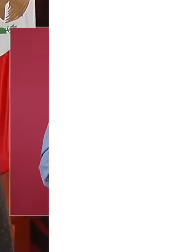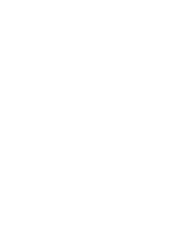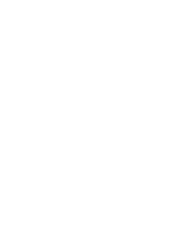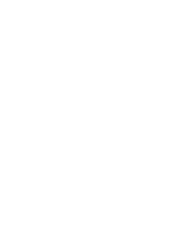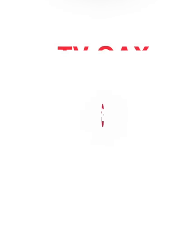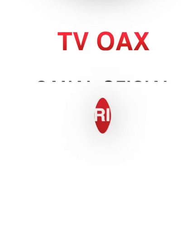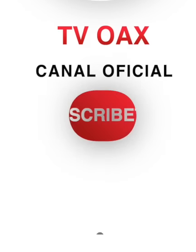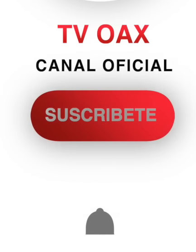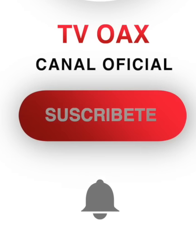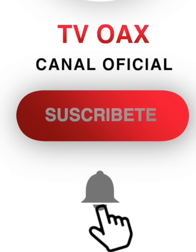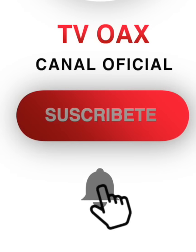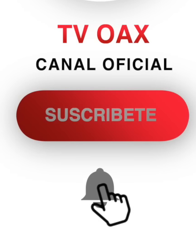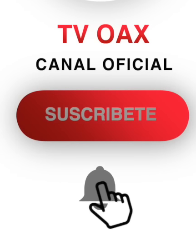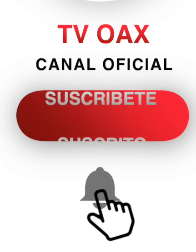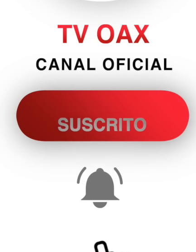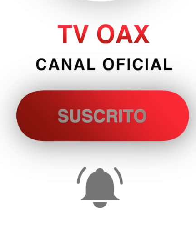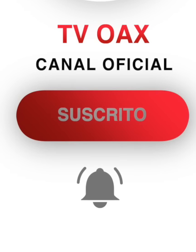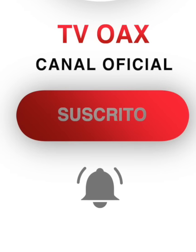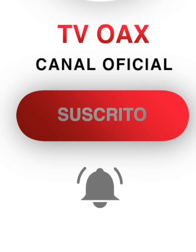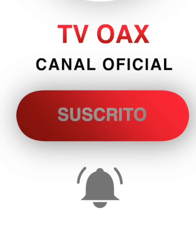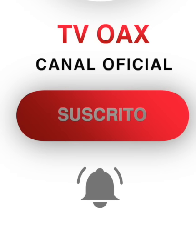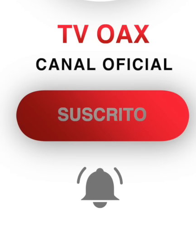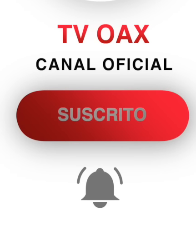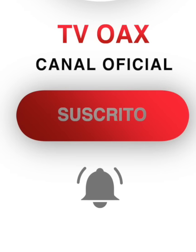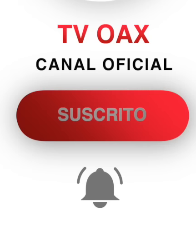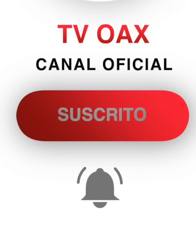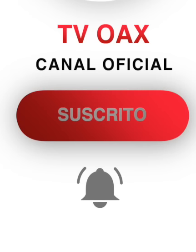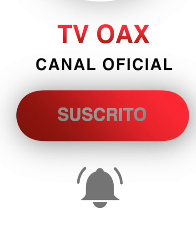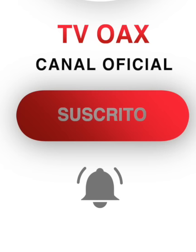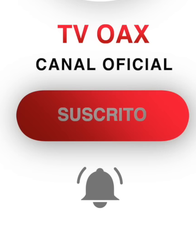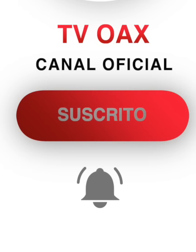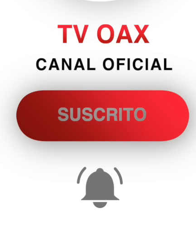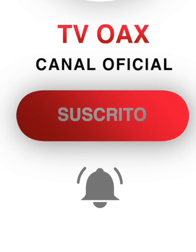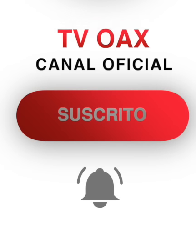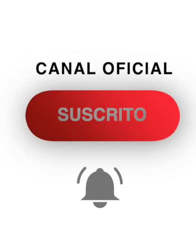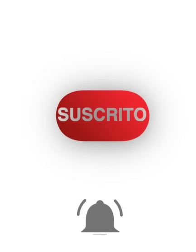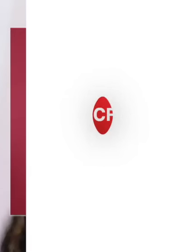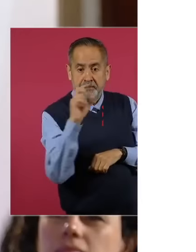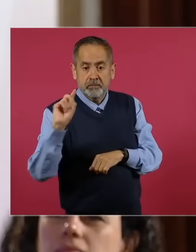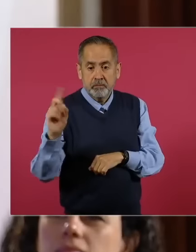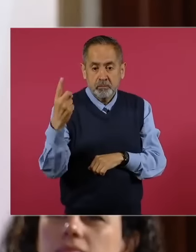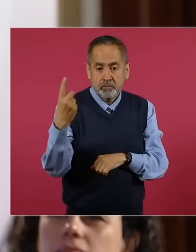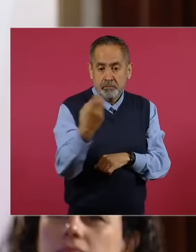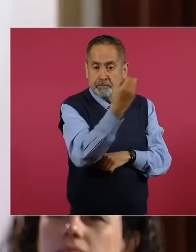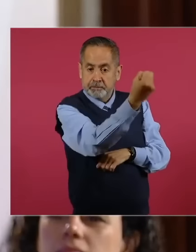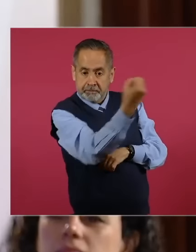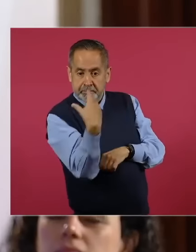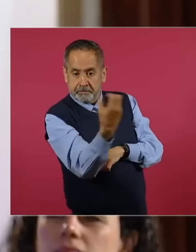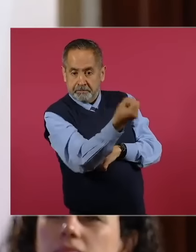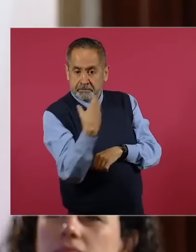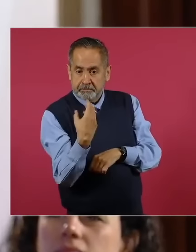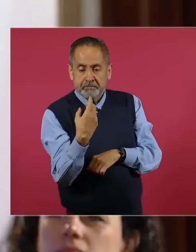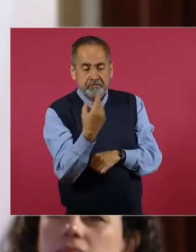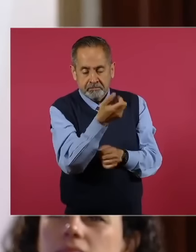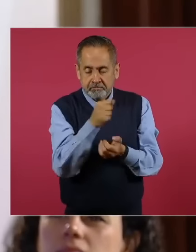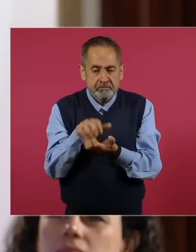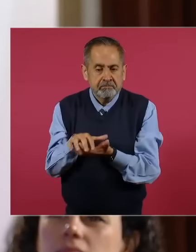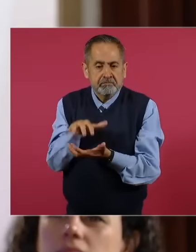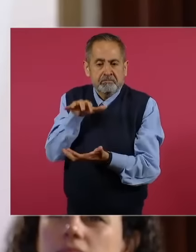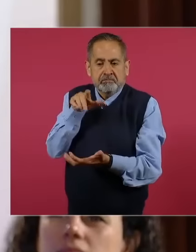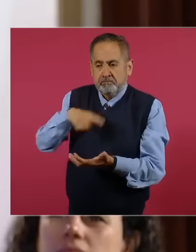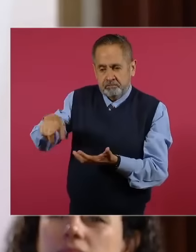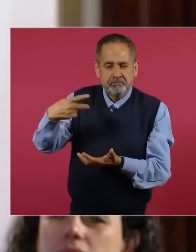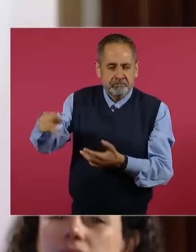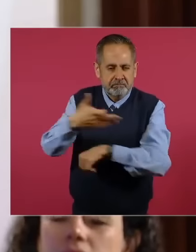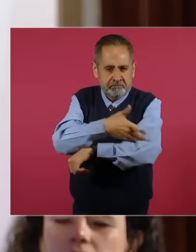nuestros paisanos migrantes a sus familiares en México. Esta es la principal fuente de ingresos